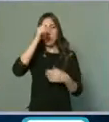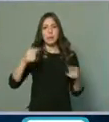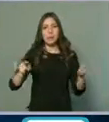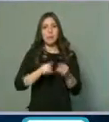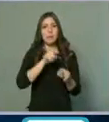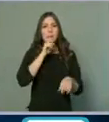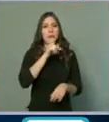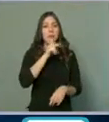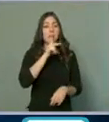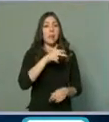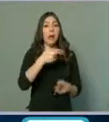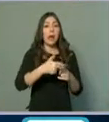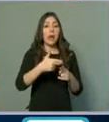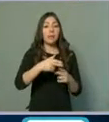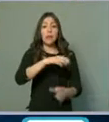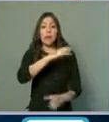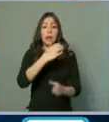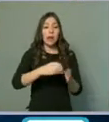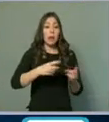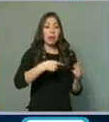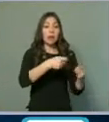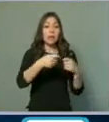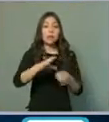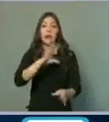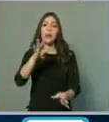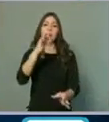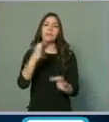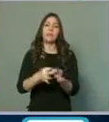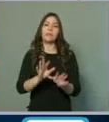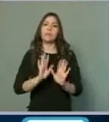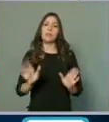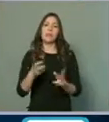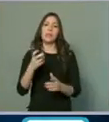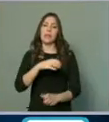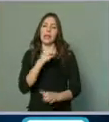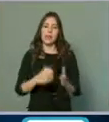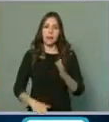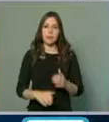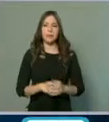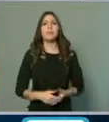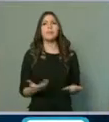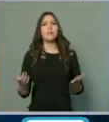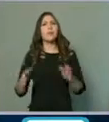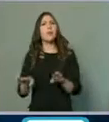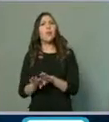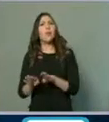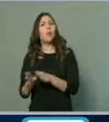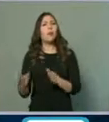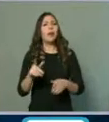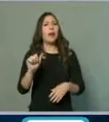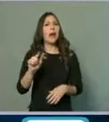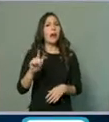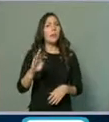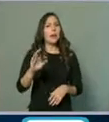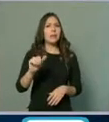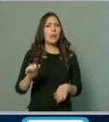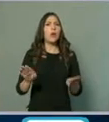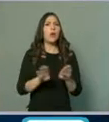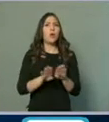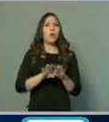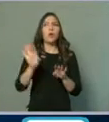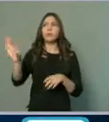¿cómo se hace? ¿El que se propone? ¿El que tiene mayor porcentaje de herencia? ¿Cómo es? ¿Es un concurso?